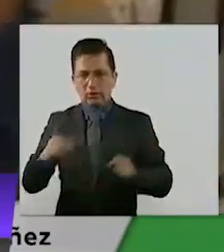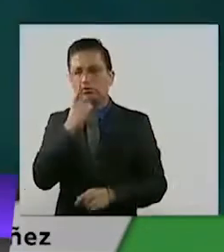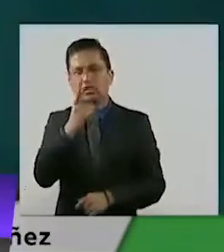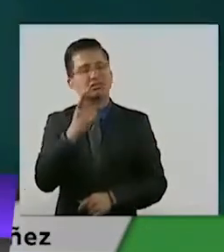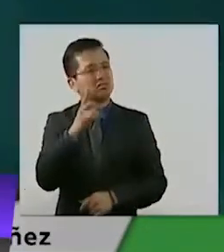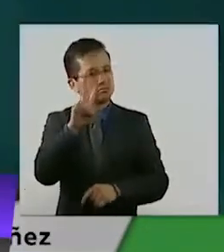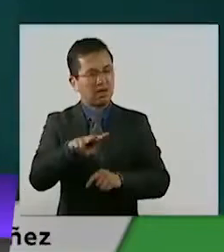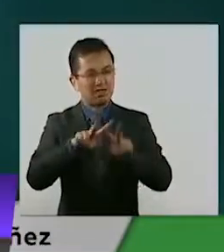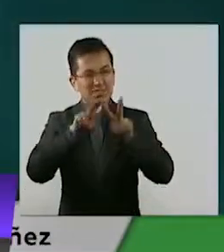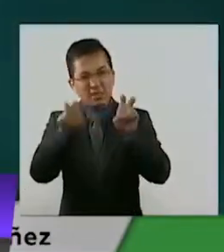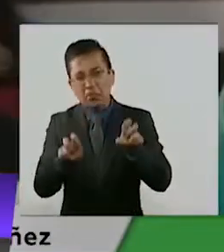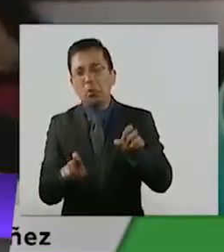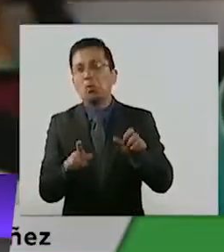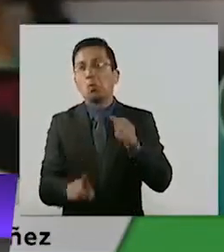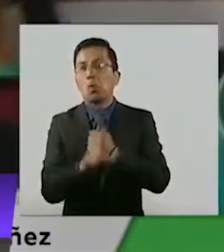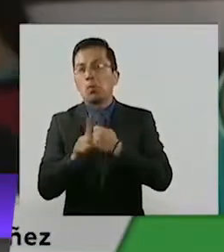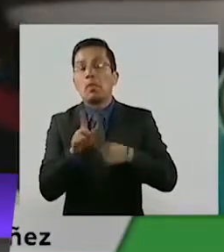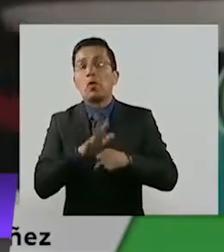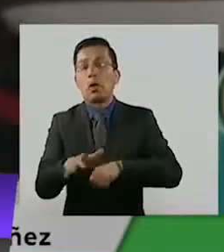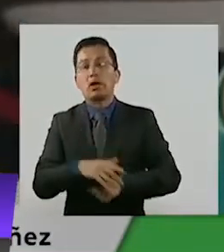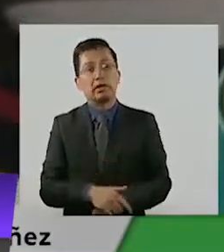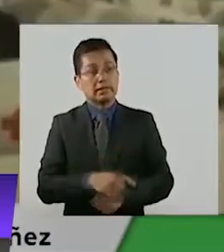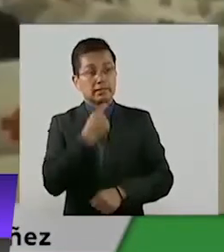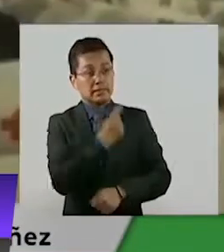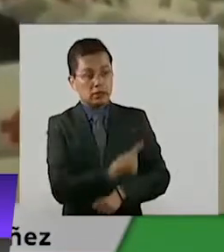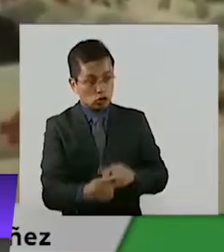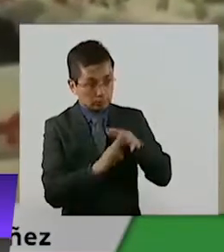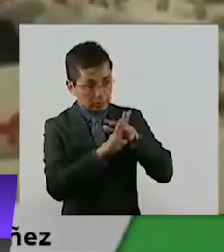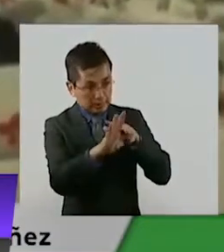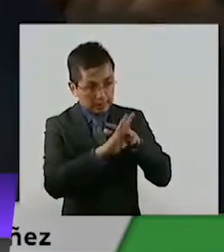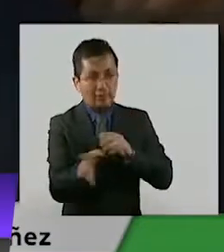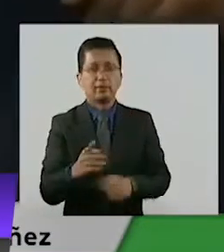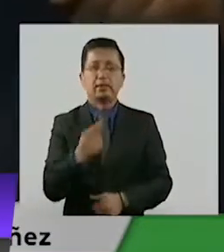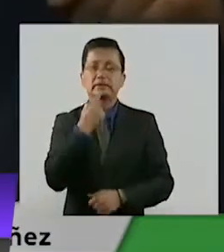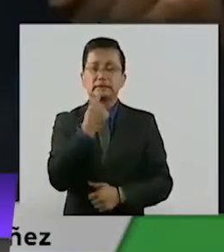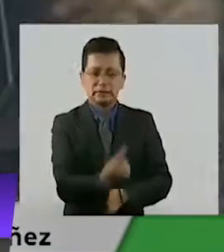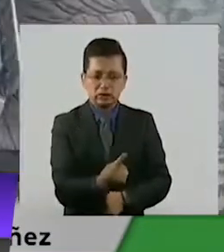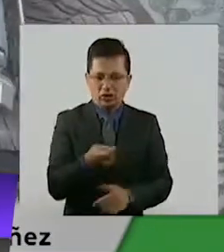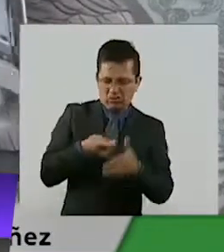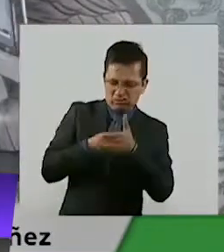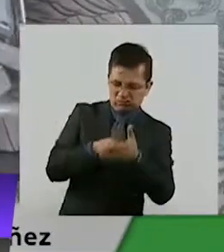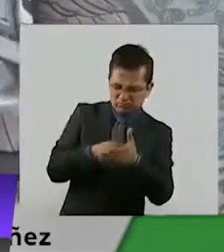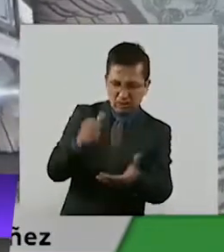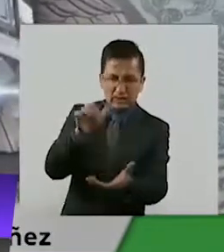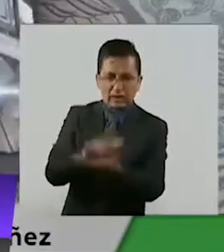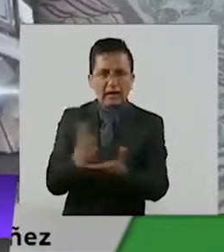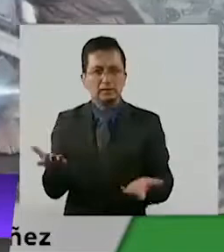migrantes, el matrimonio infantil, el trabajo forzoso, entre otros.